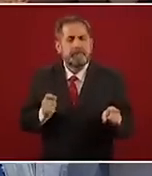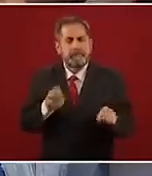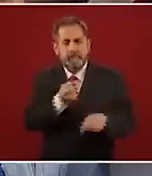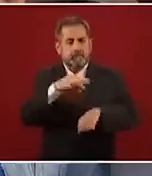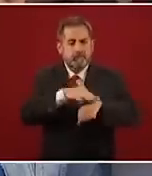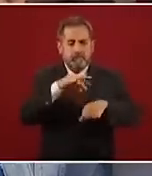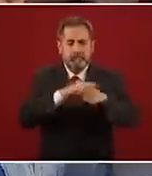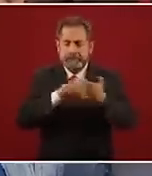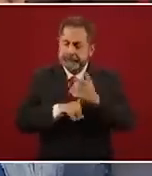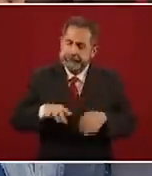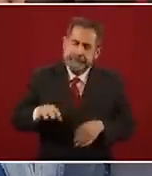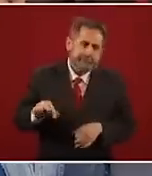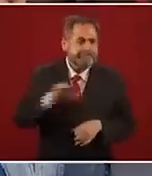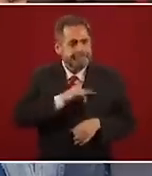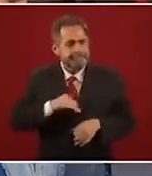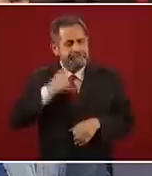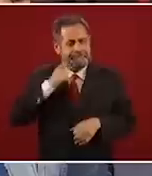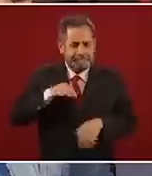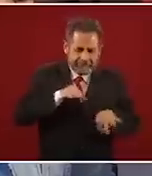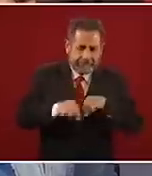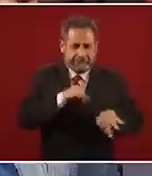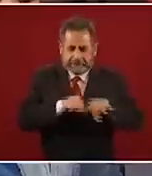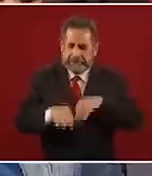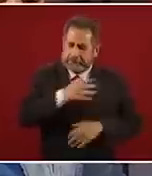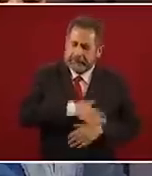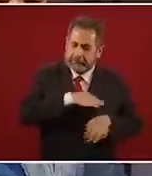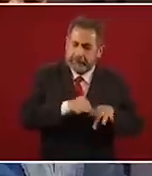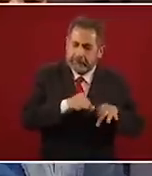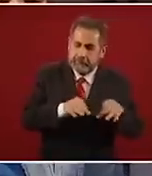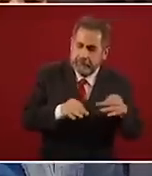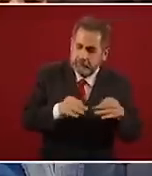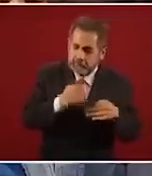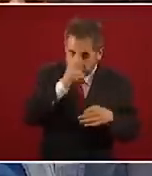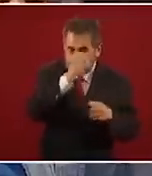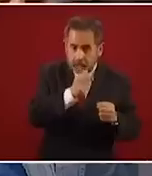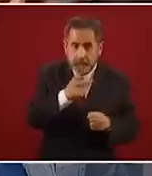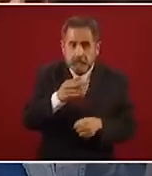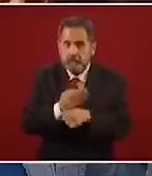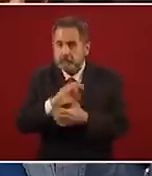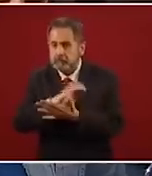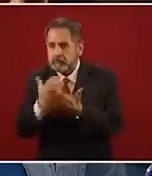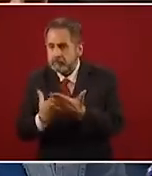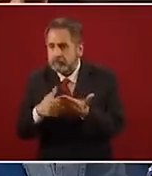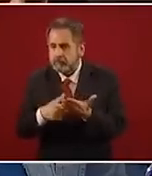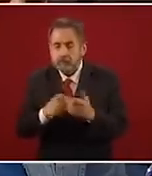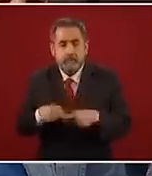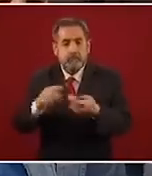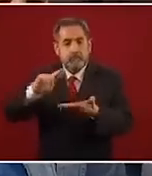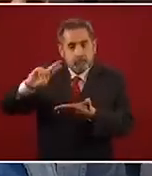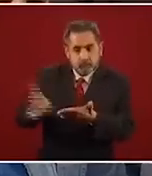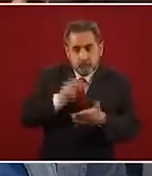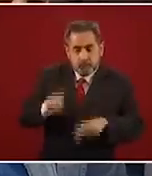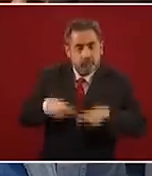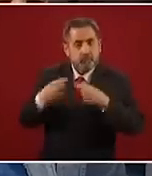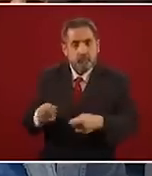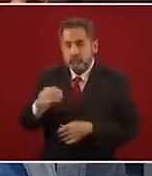se la están rifando? Y sí, afirmativamente se la están rifando, porque se vencieron los contratos pero no los han recontratado, o sea,